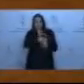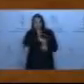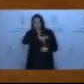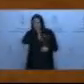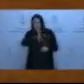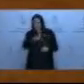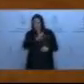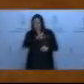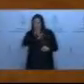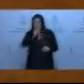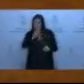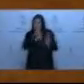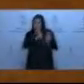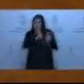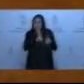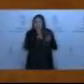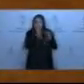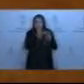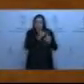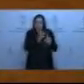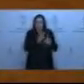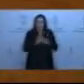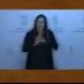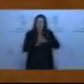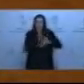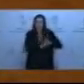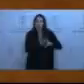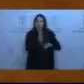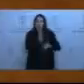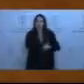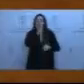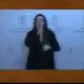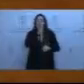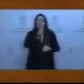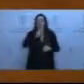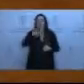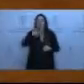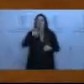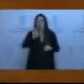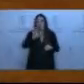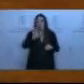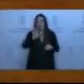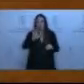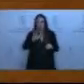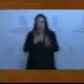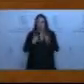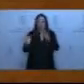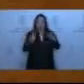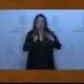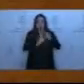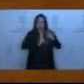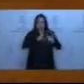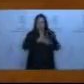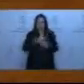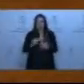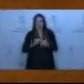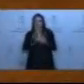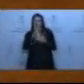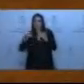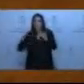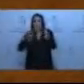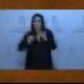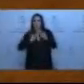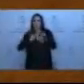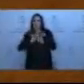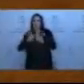del resto, 25 son solo 25 las que presentan en plazo y 17 fuera de plazo. Lo que yo creo que denota una idea